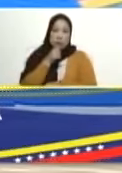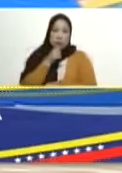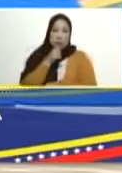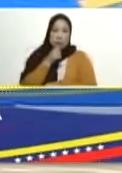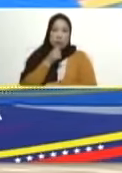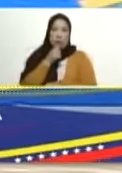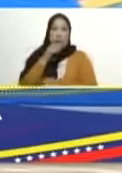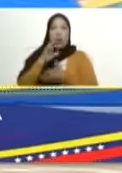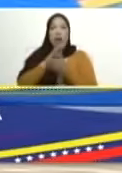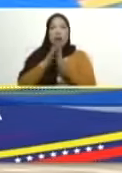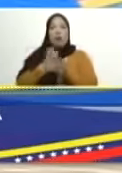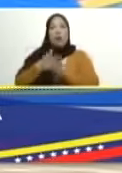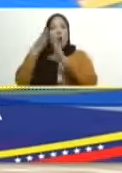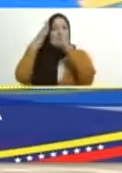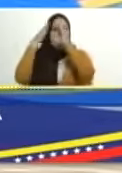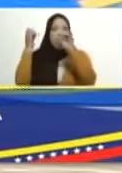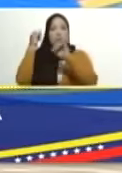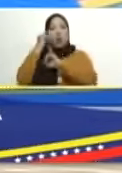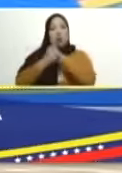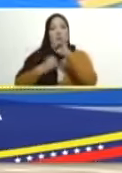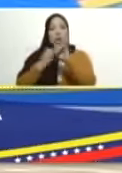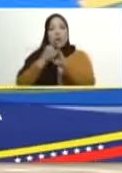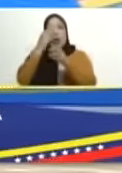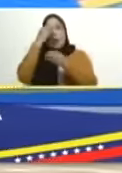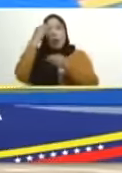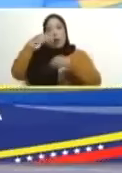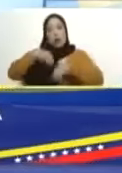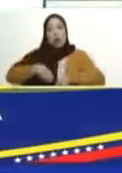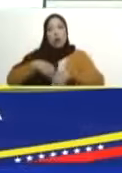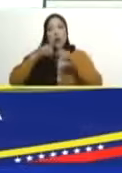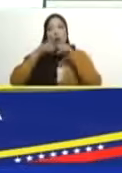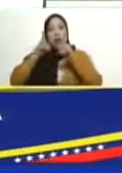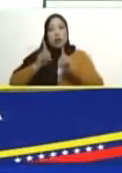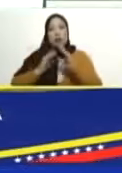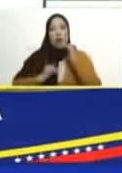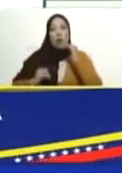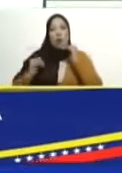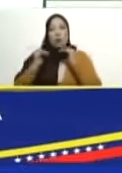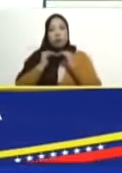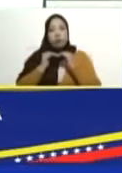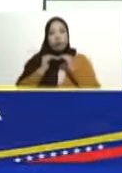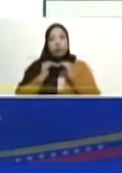denominados por la diplomacia internacional como acuerdos desiguales,